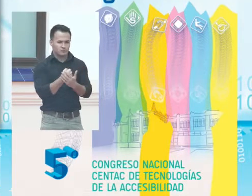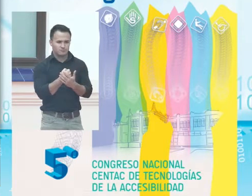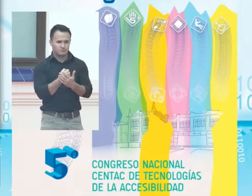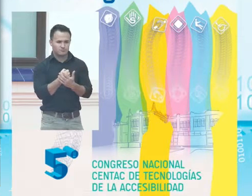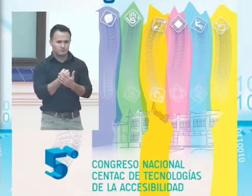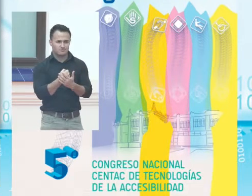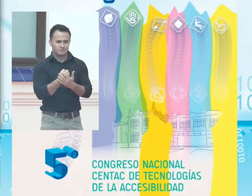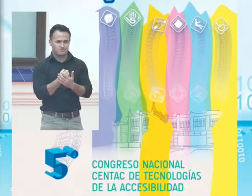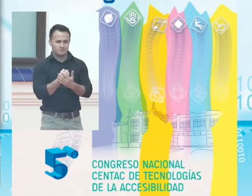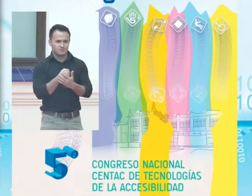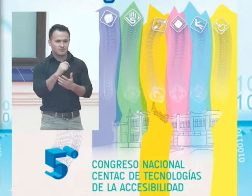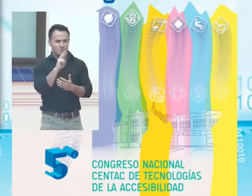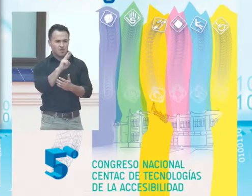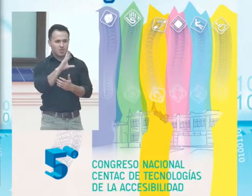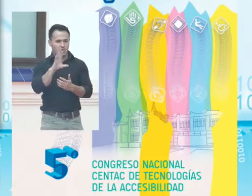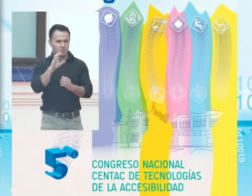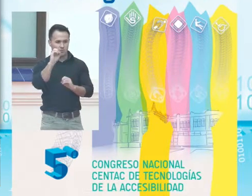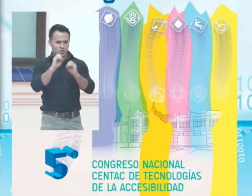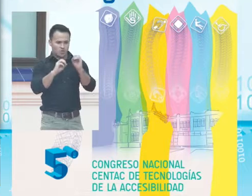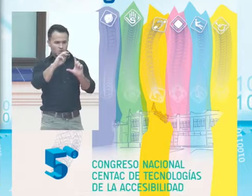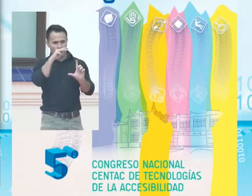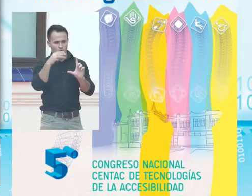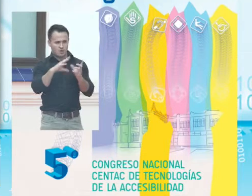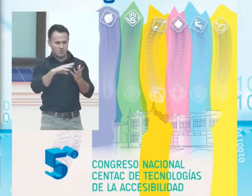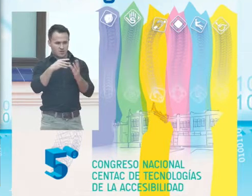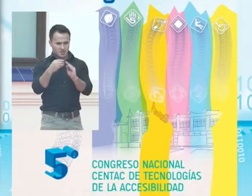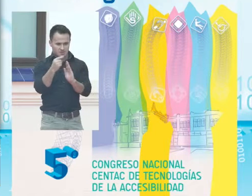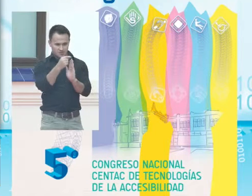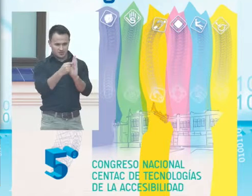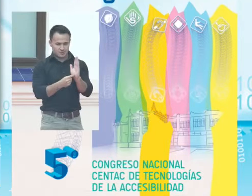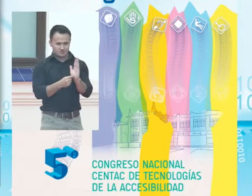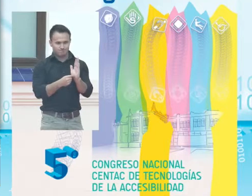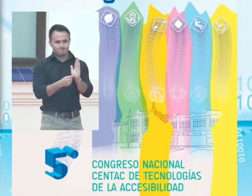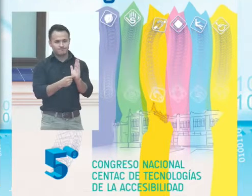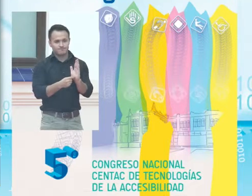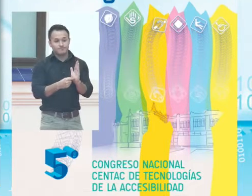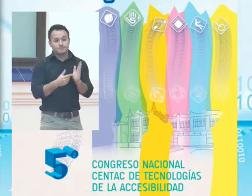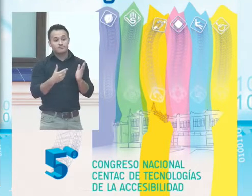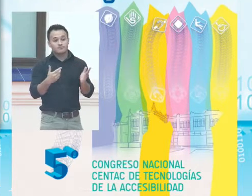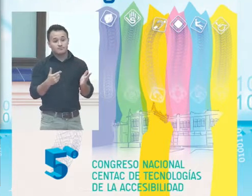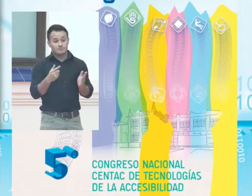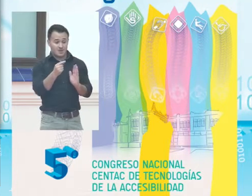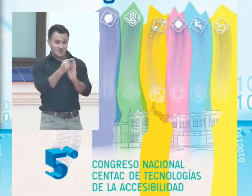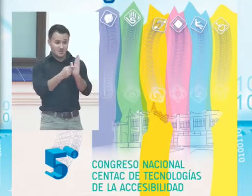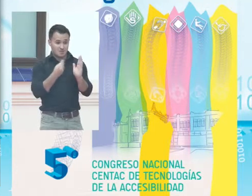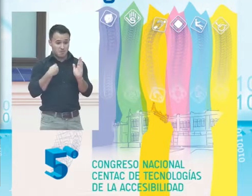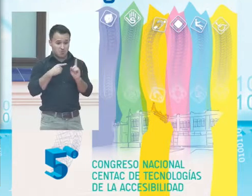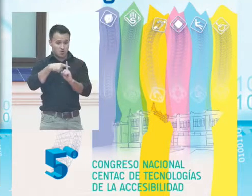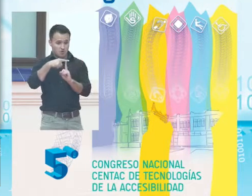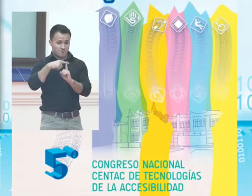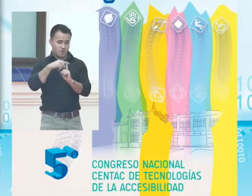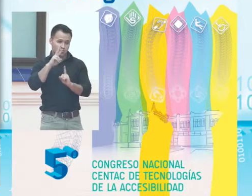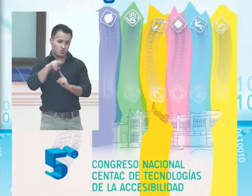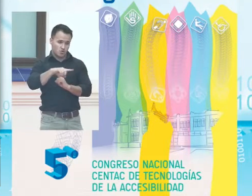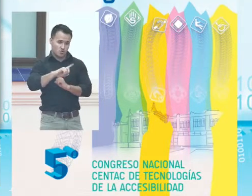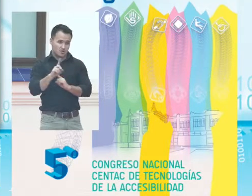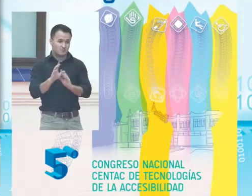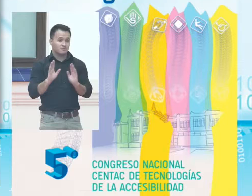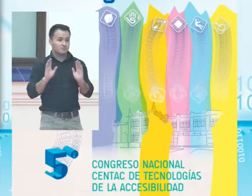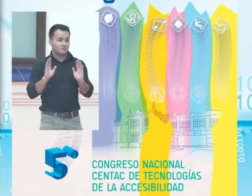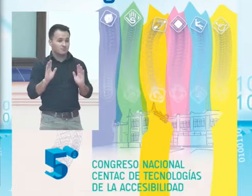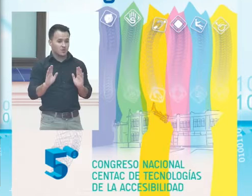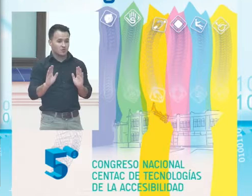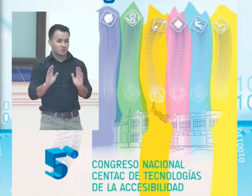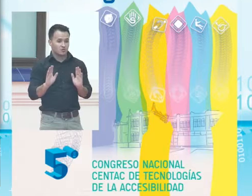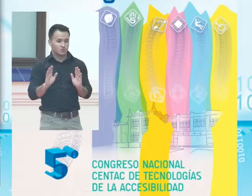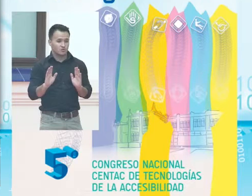Schema.org. O sea, no es un estándar de ningún nivel, pero está usado por